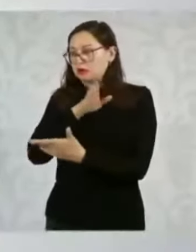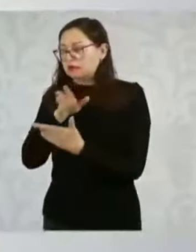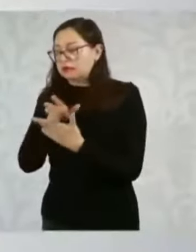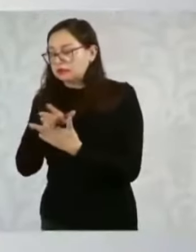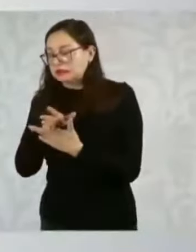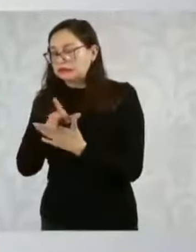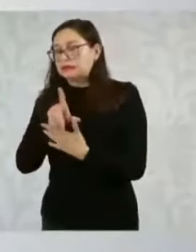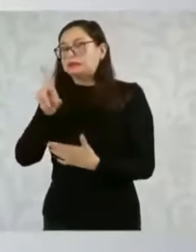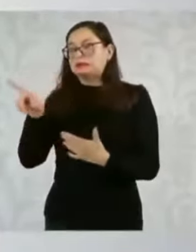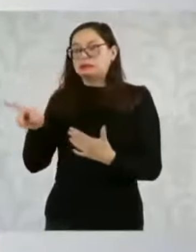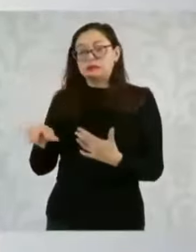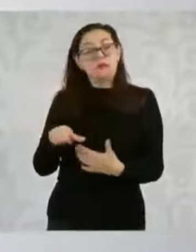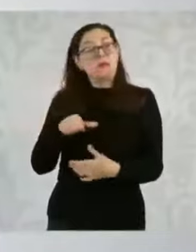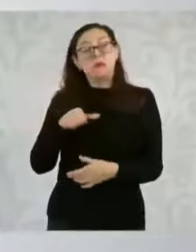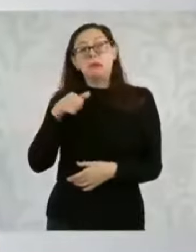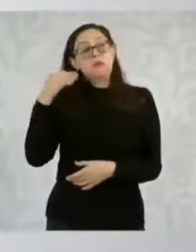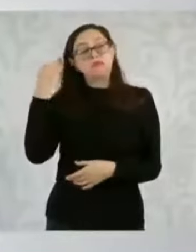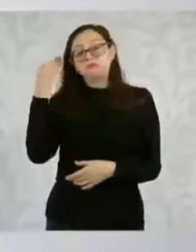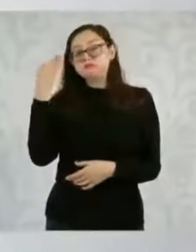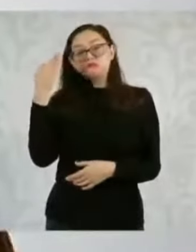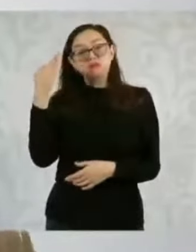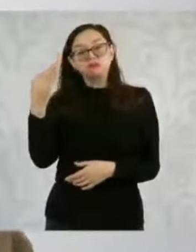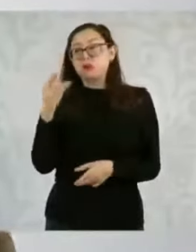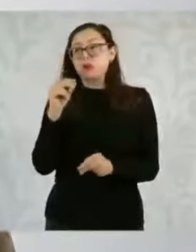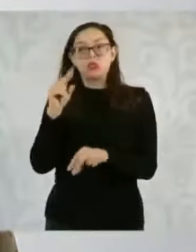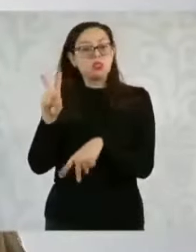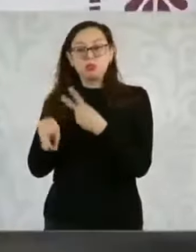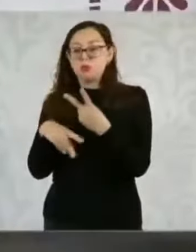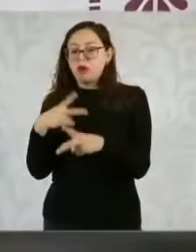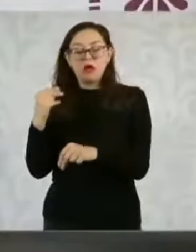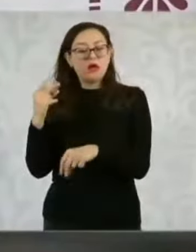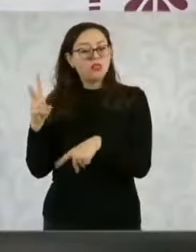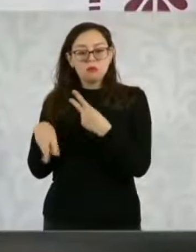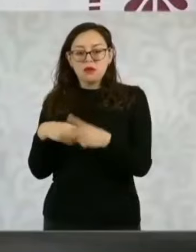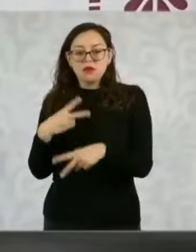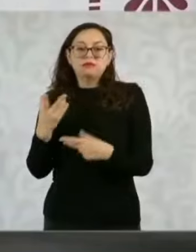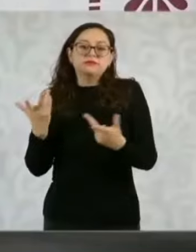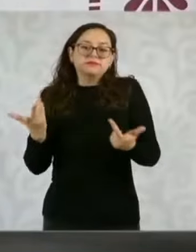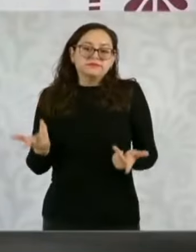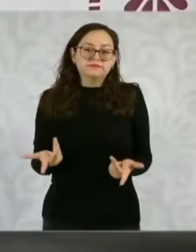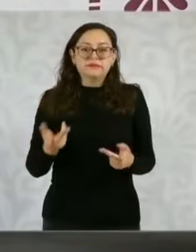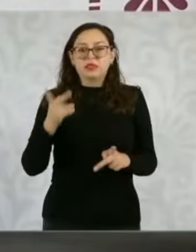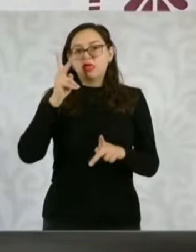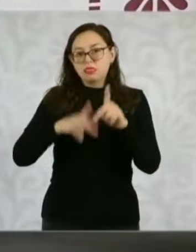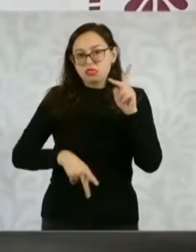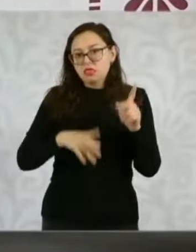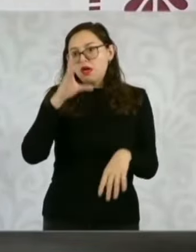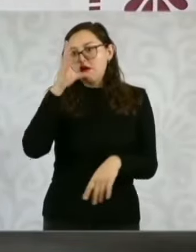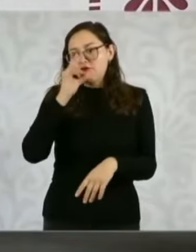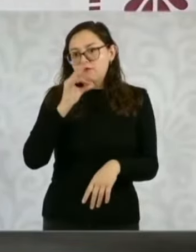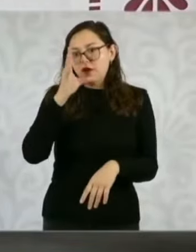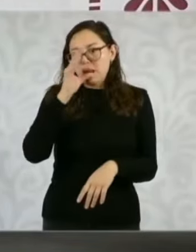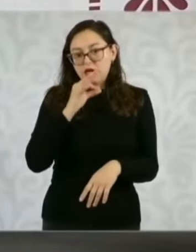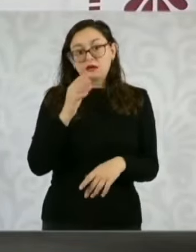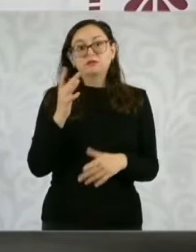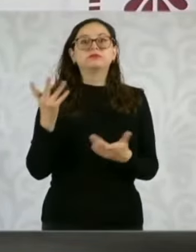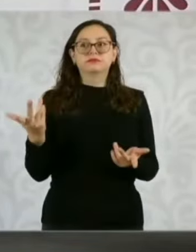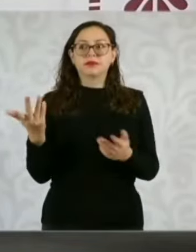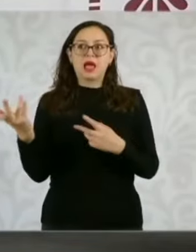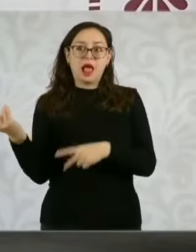tener dificultades en el apego al tratamiento. Todo ello podrá ir contribuyendo a que